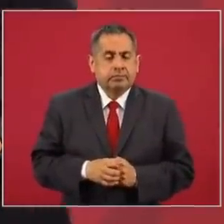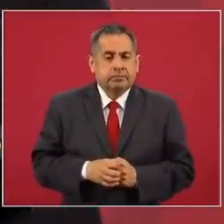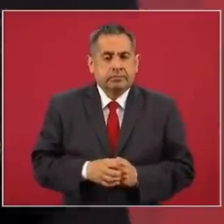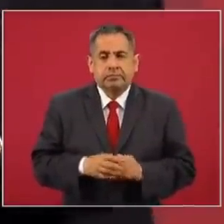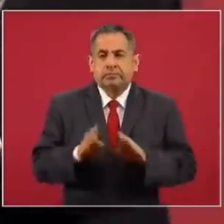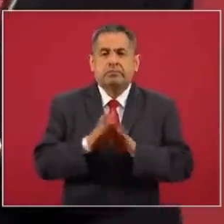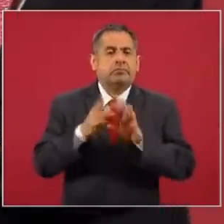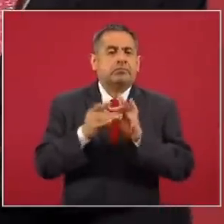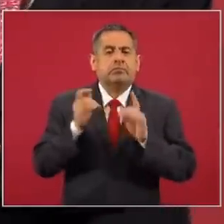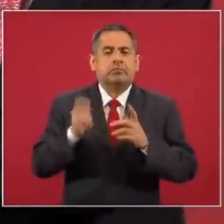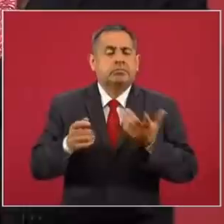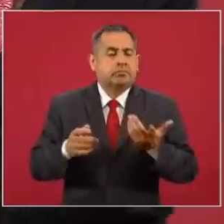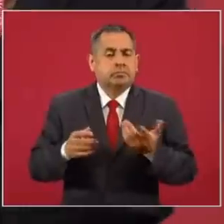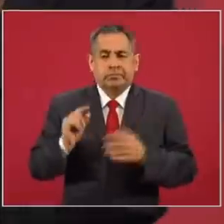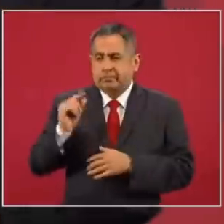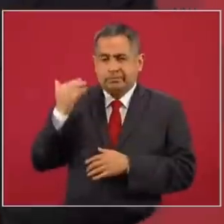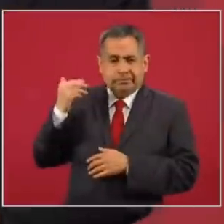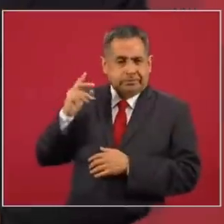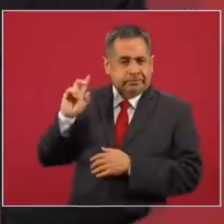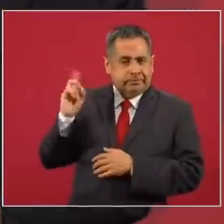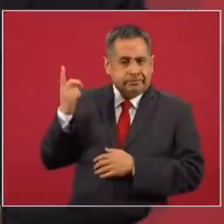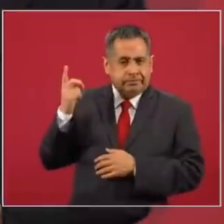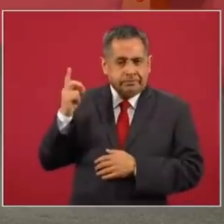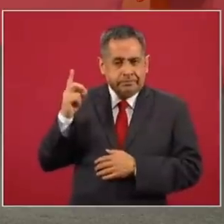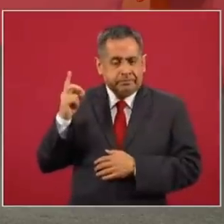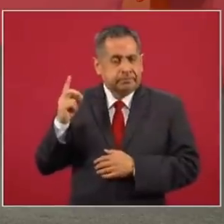de cómo en diciembre,